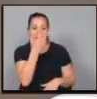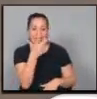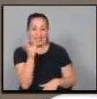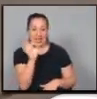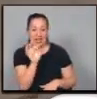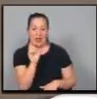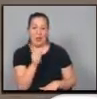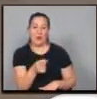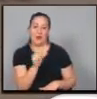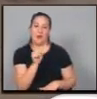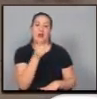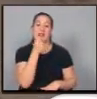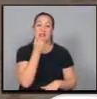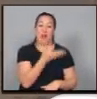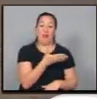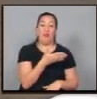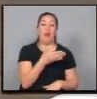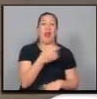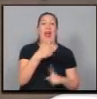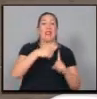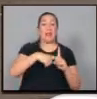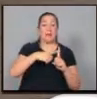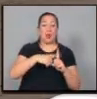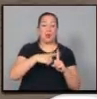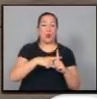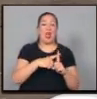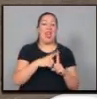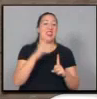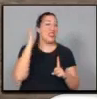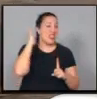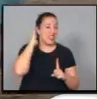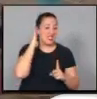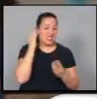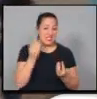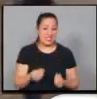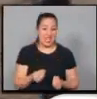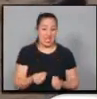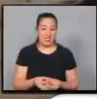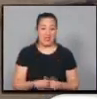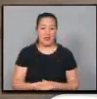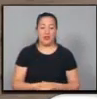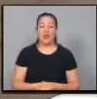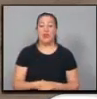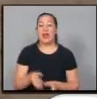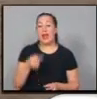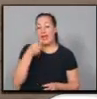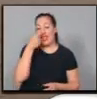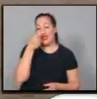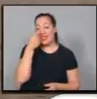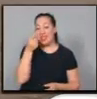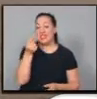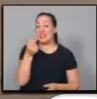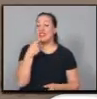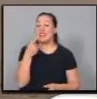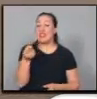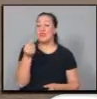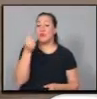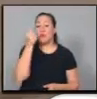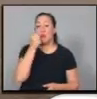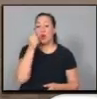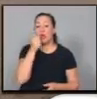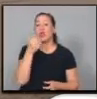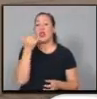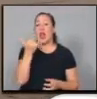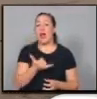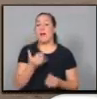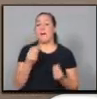tenés 16 o 20, como vas a tener en la tarde. Ahora, fíjate, es interesante lo que dice Noralis, ¿no? Pues Mar del Plata tiene mucha